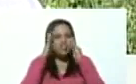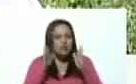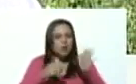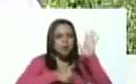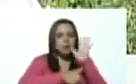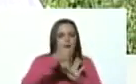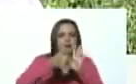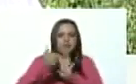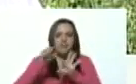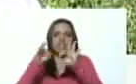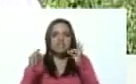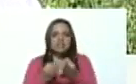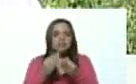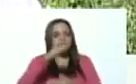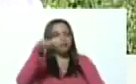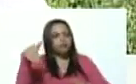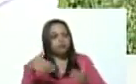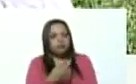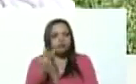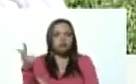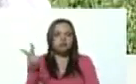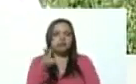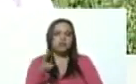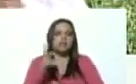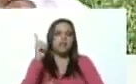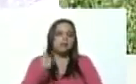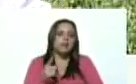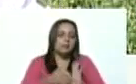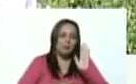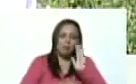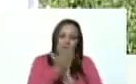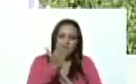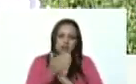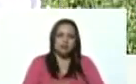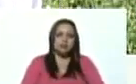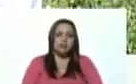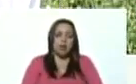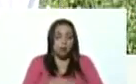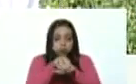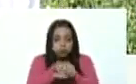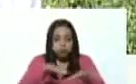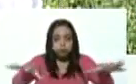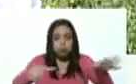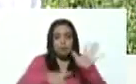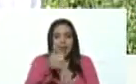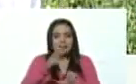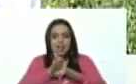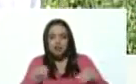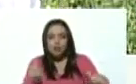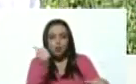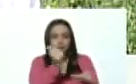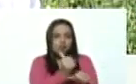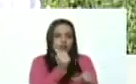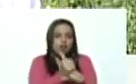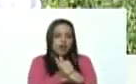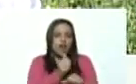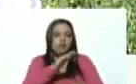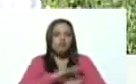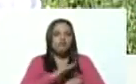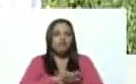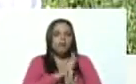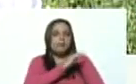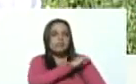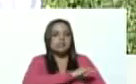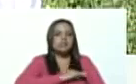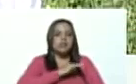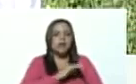familias a nivel nacional y también vamos a ir a un espectro mayor territorial. Porque precisamente la gran misión Barrio Nuevo, Barrio